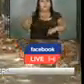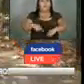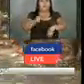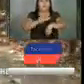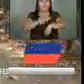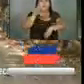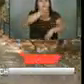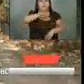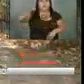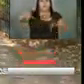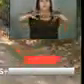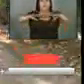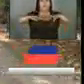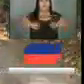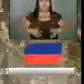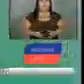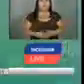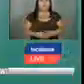periodo vacacional.